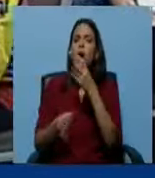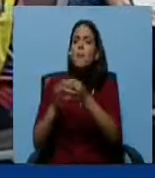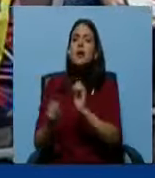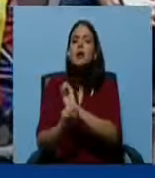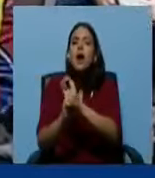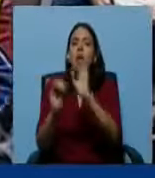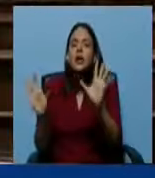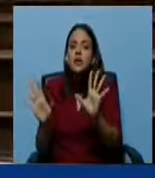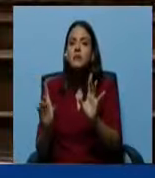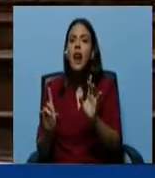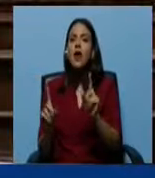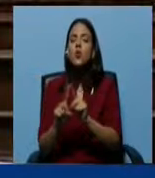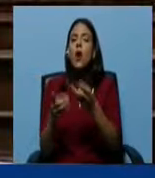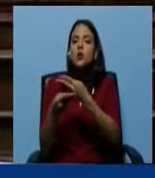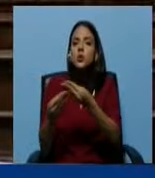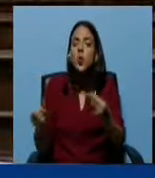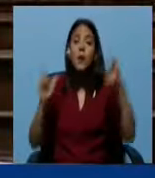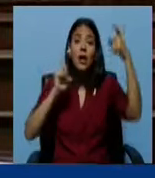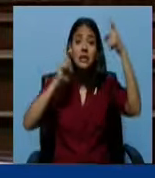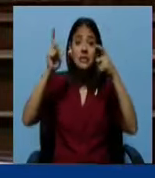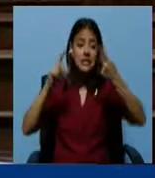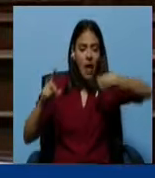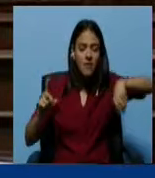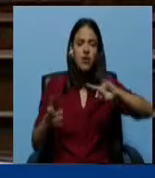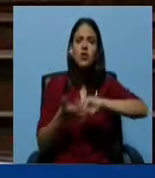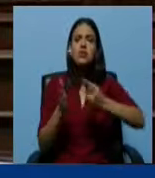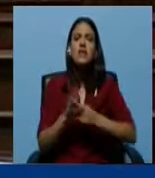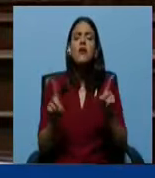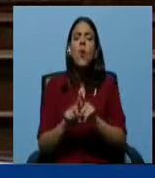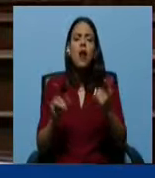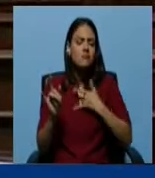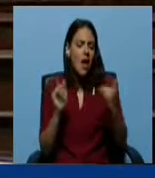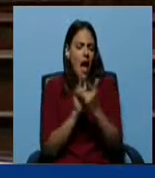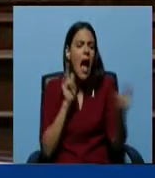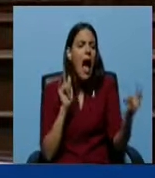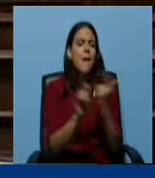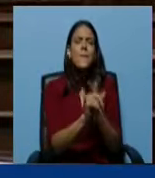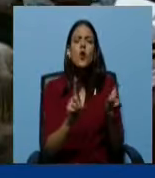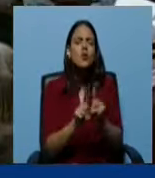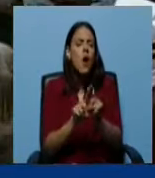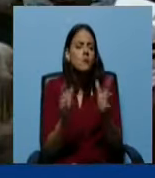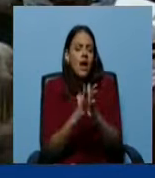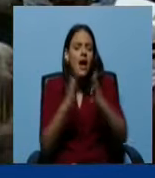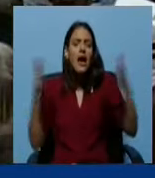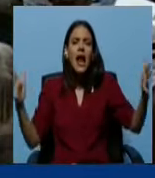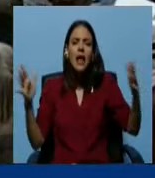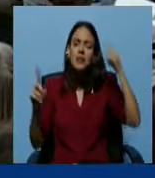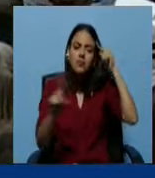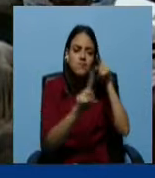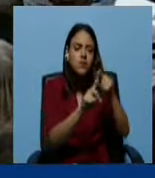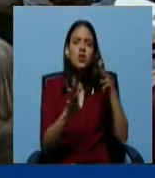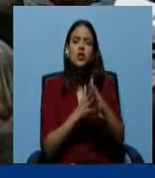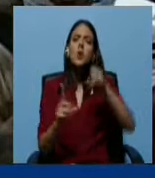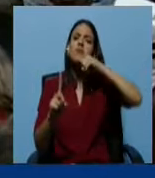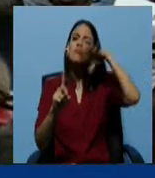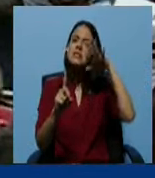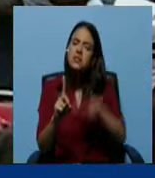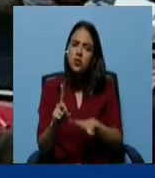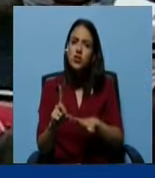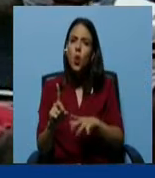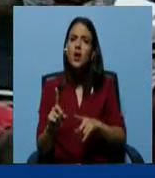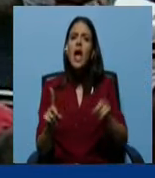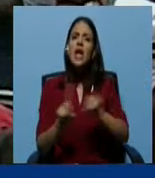El chavismo es el amor más grande que puede sentir un pueblo por su historia y por su derecho al